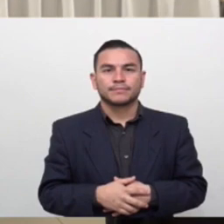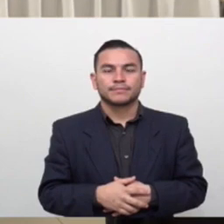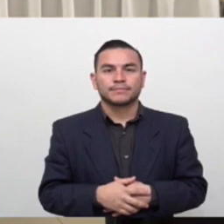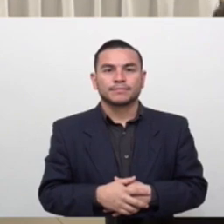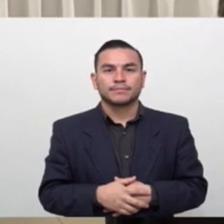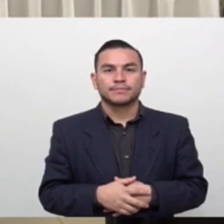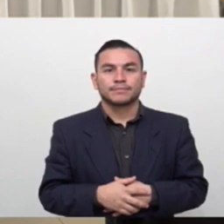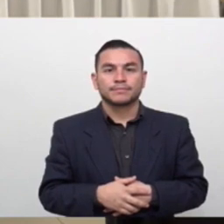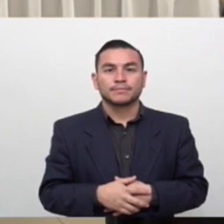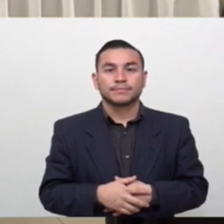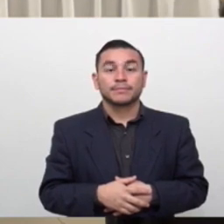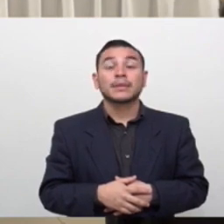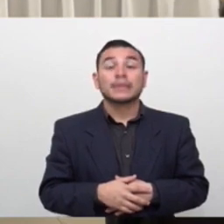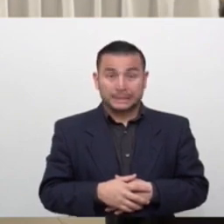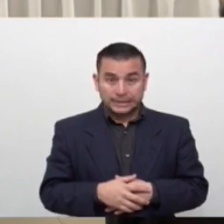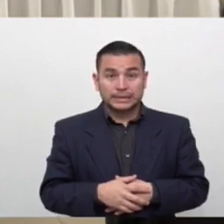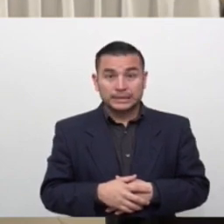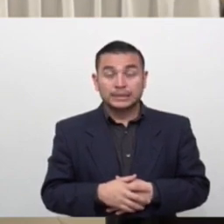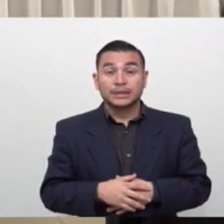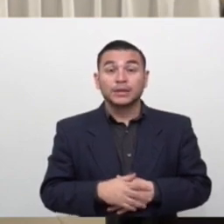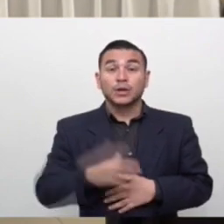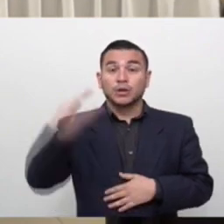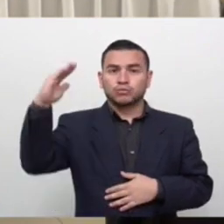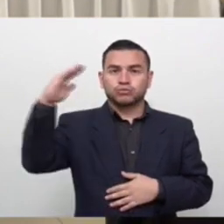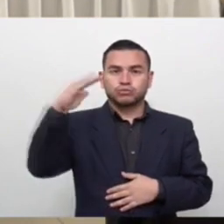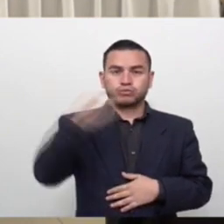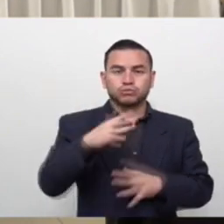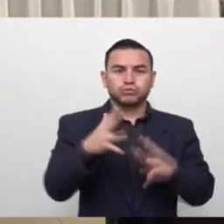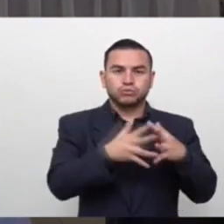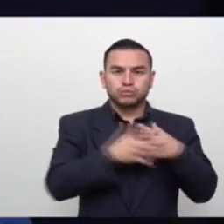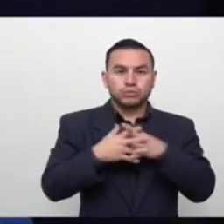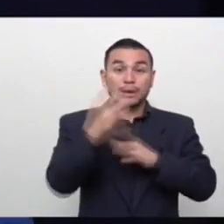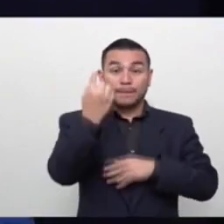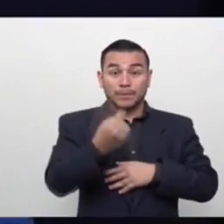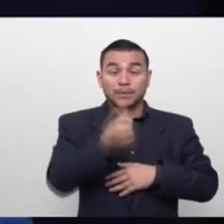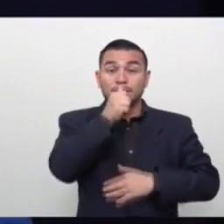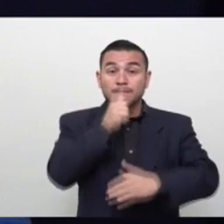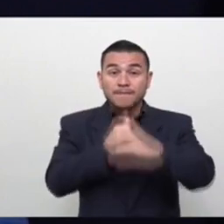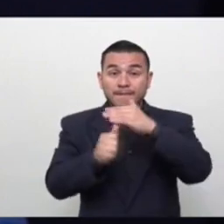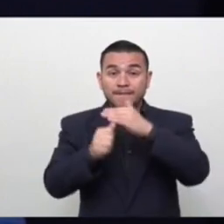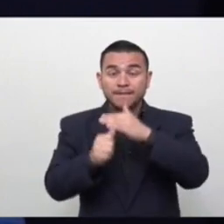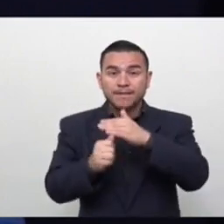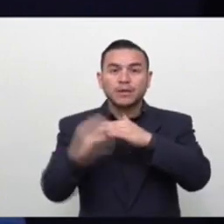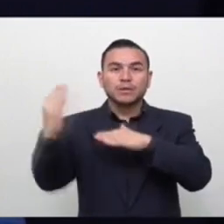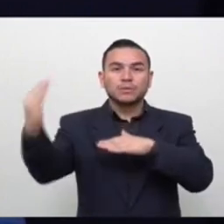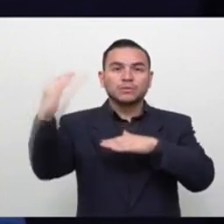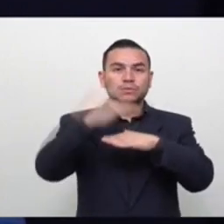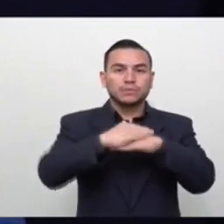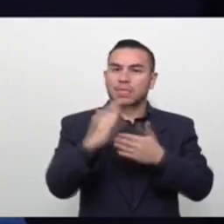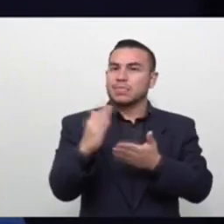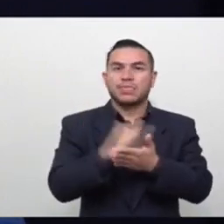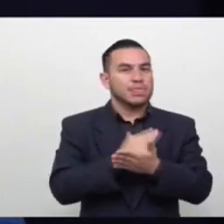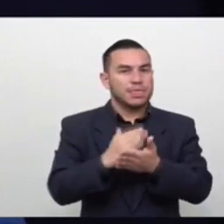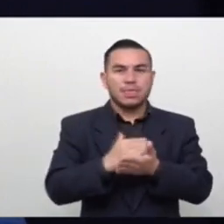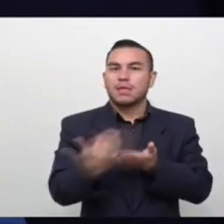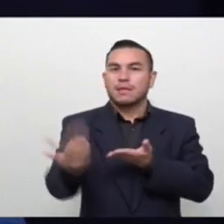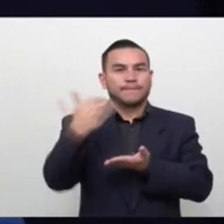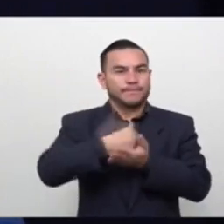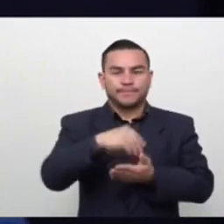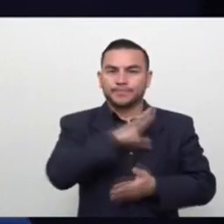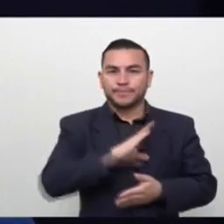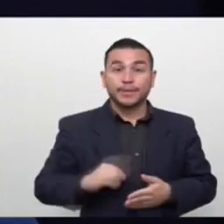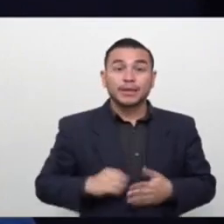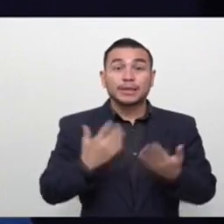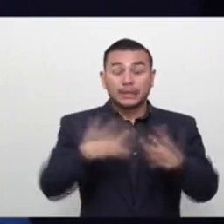asimismo se explicó de dónde saldrán las líneas de crédito para cubrir los gastos generados por la crisis dentro del país en total se